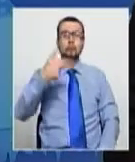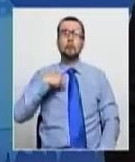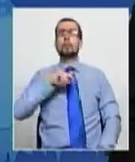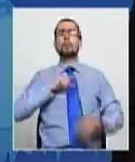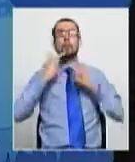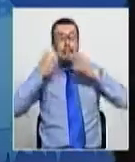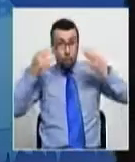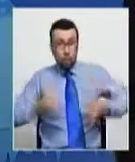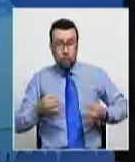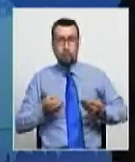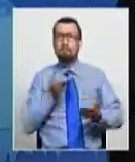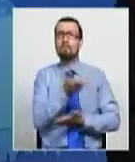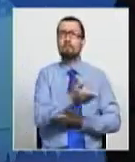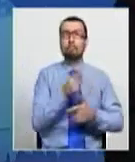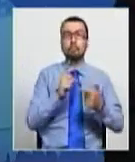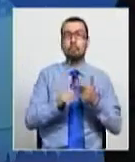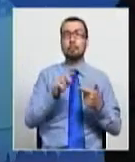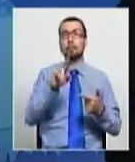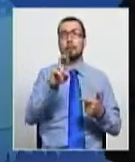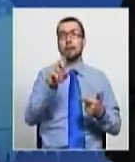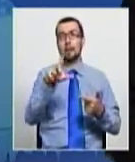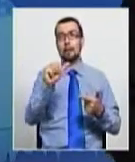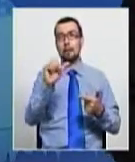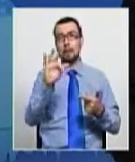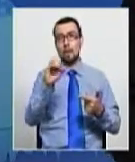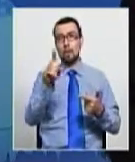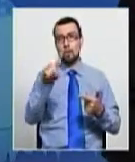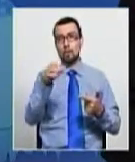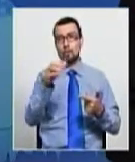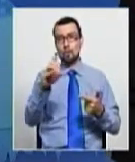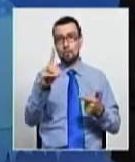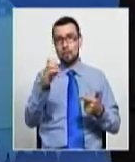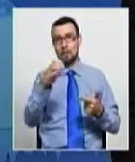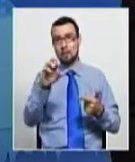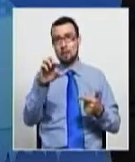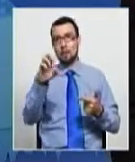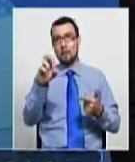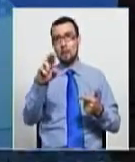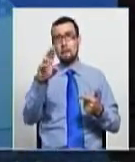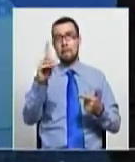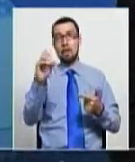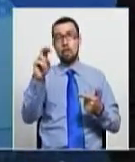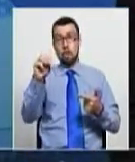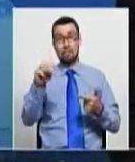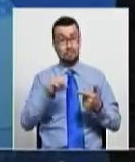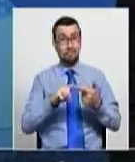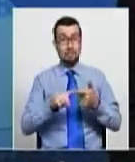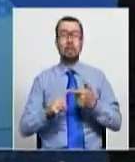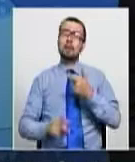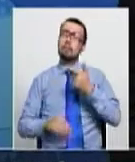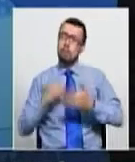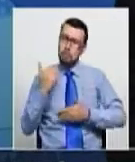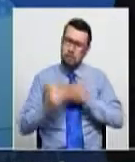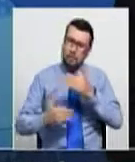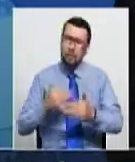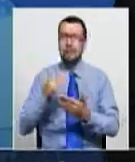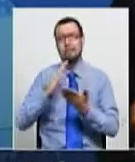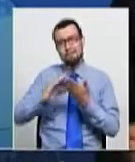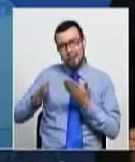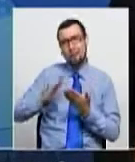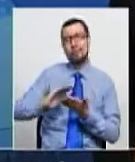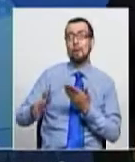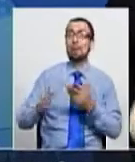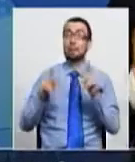opciones en otro programa se llama relatos de perdón y evidentemente trabaja sobre procesos de perdón con diferentes situaciones de